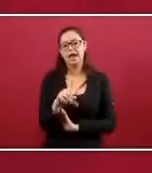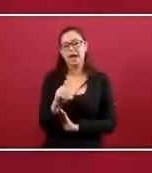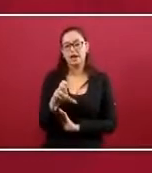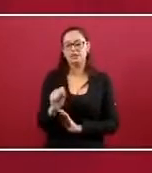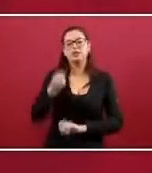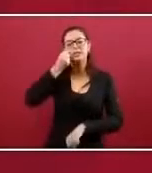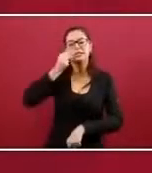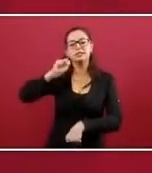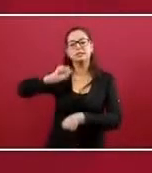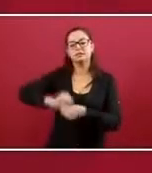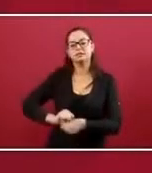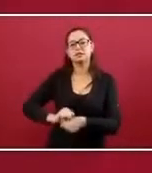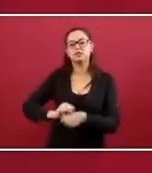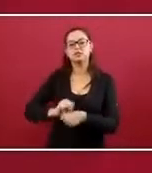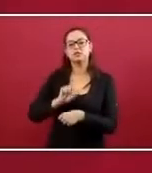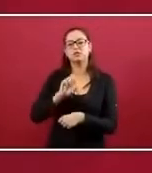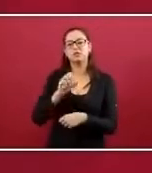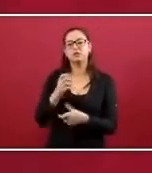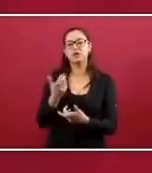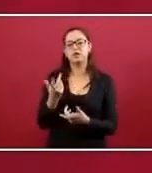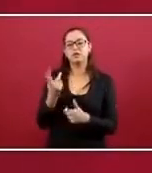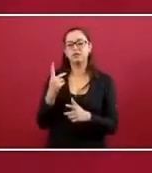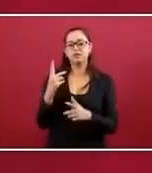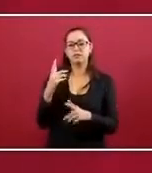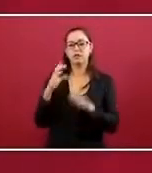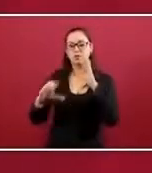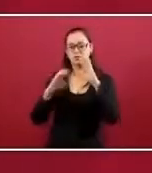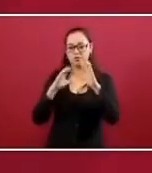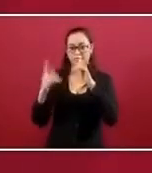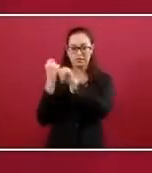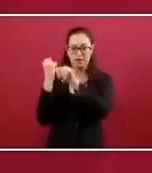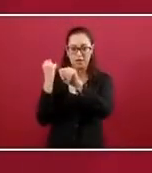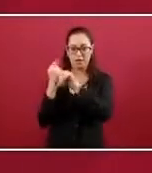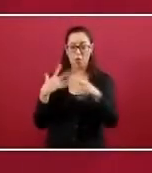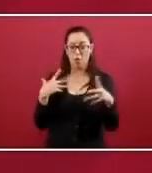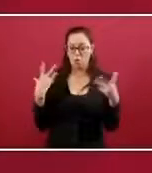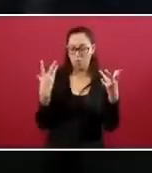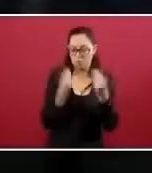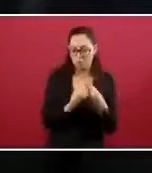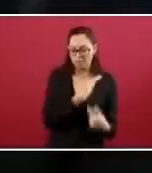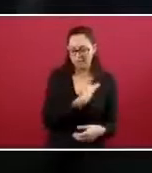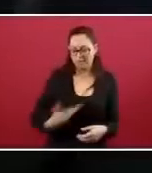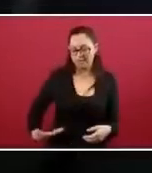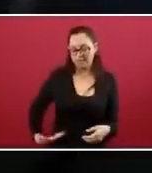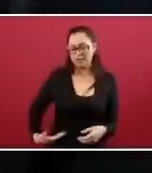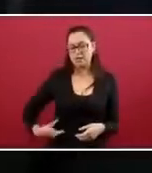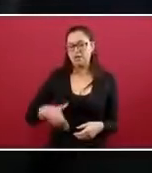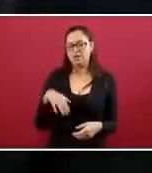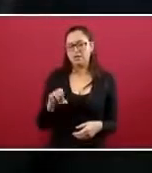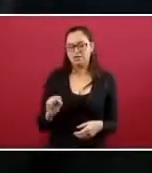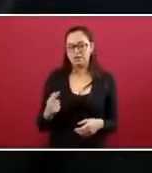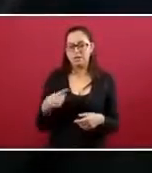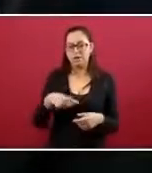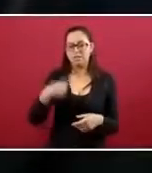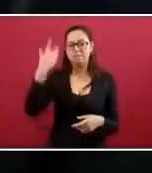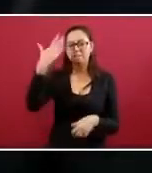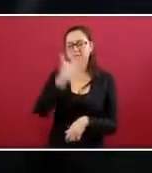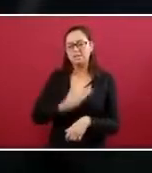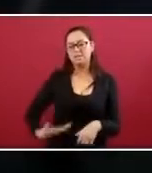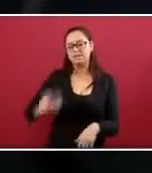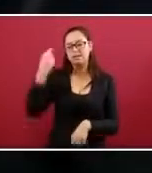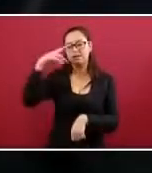bartlett dio a conocer una lista de ex funcionarios en los esenios de carlos salinas ernesto zedillo vicente fox